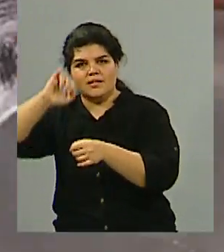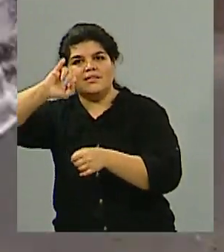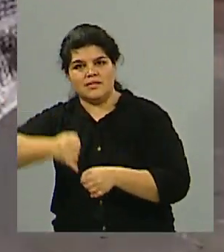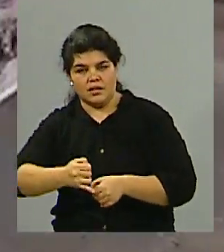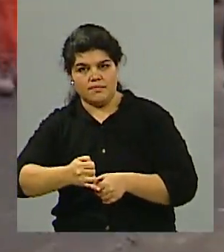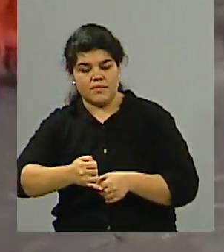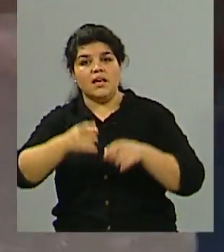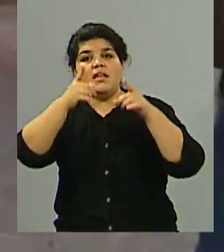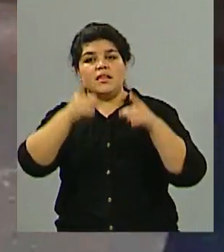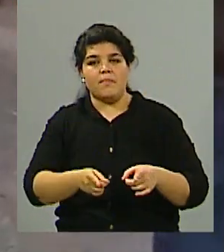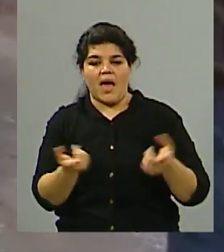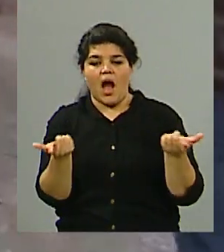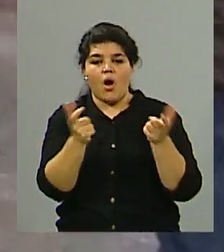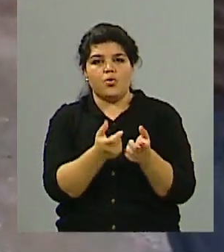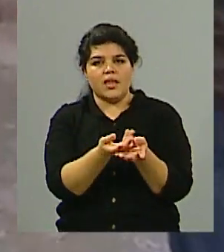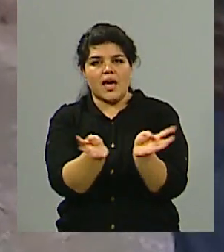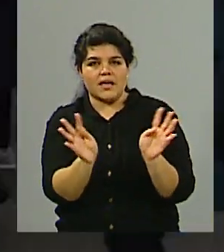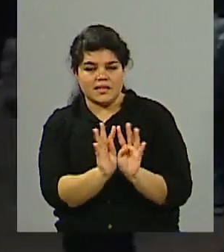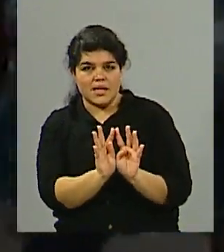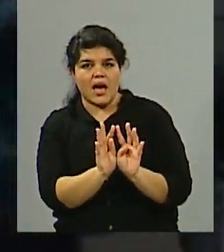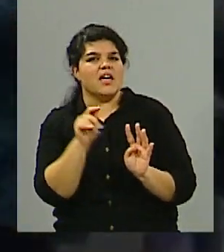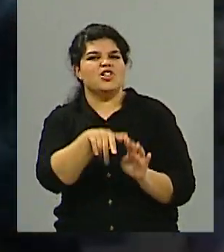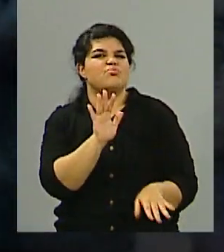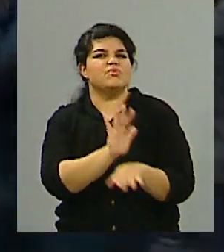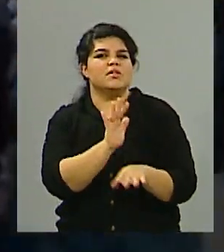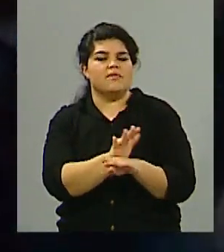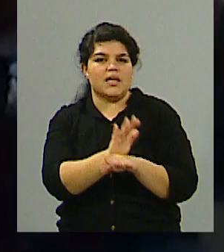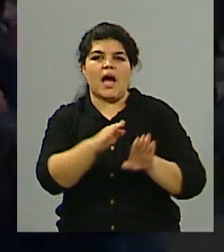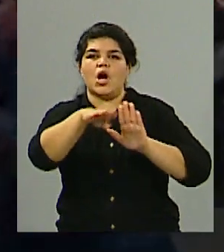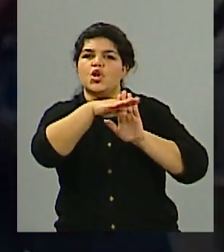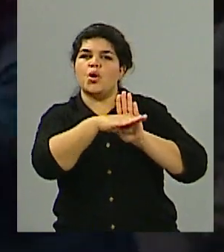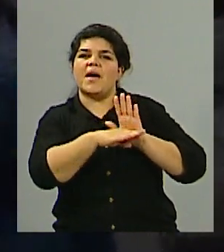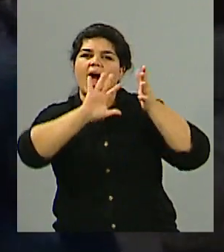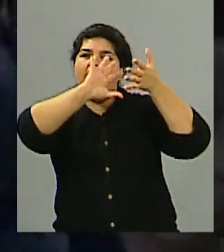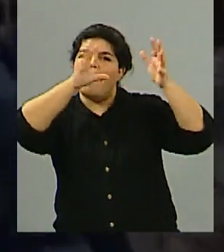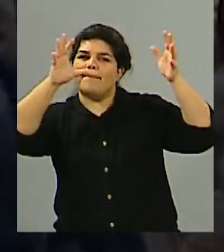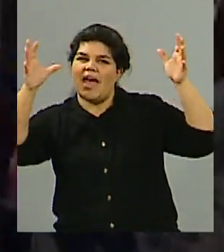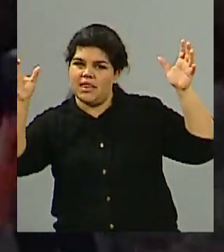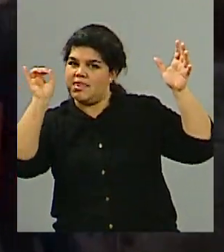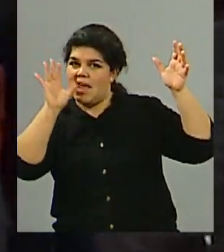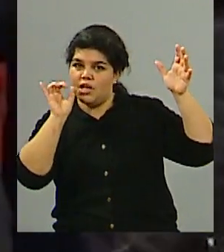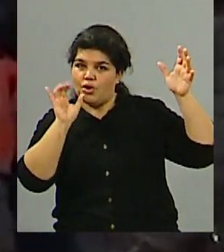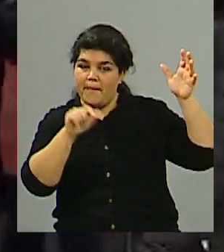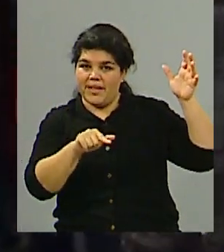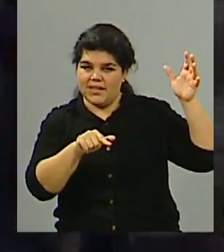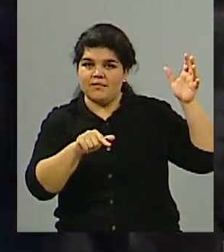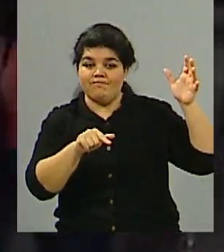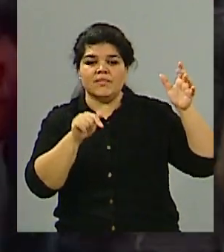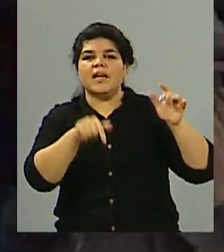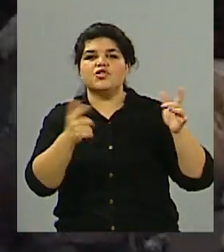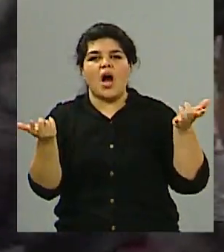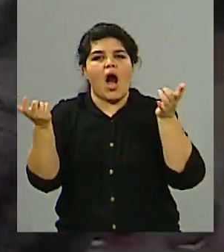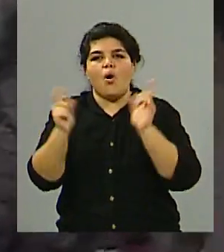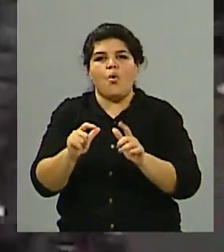también les están llamando consultas públicas, pero devienen de una normativa más de tipo ambiental. Que es el de las audiencias